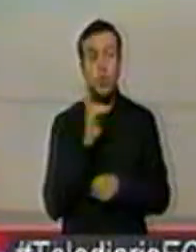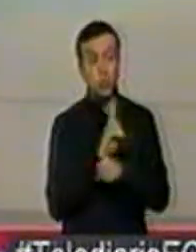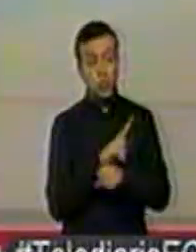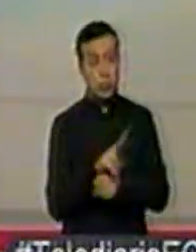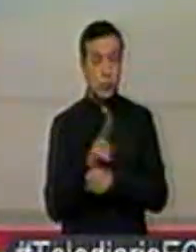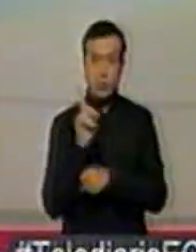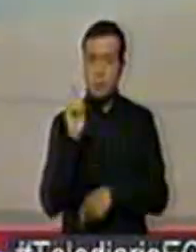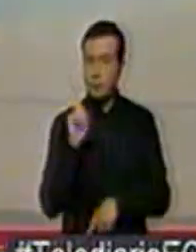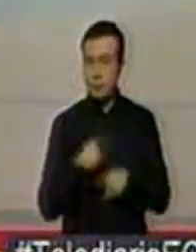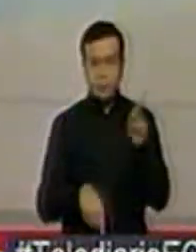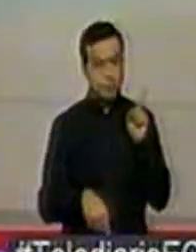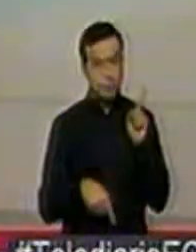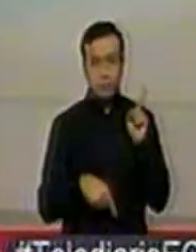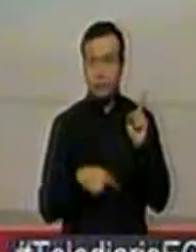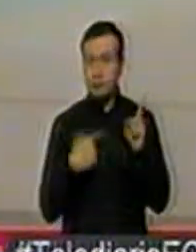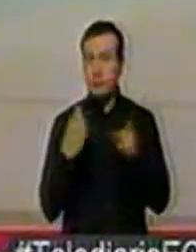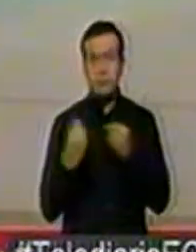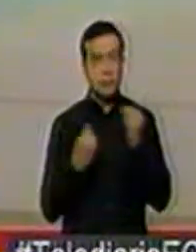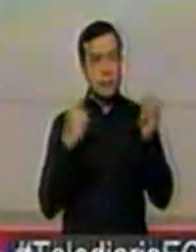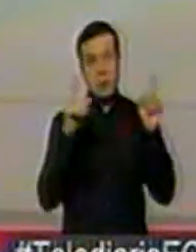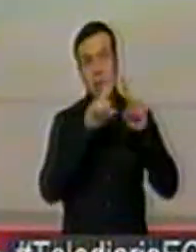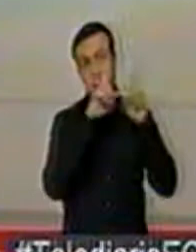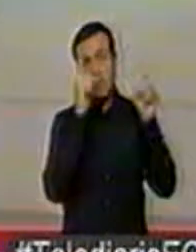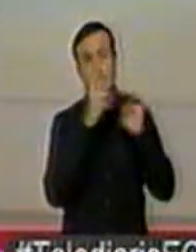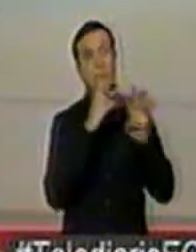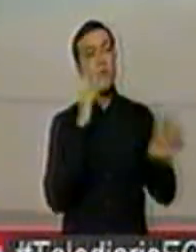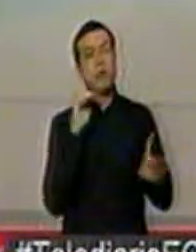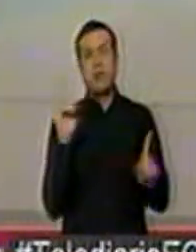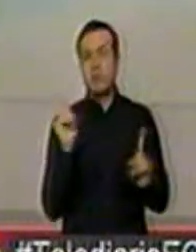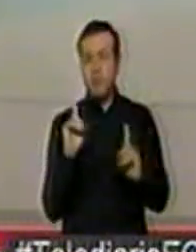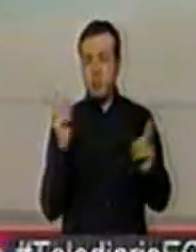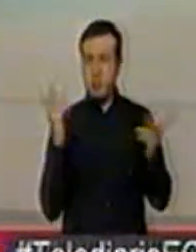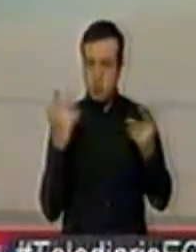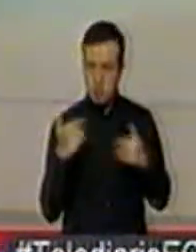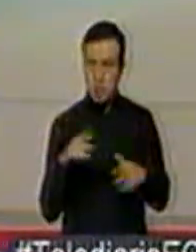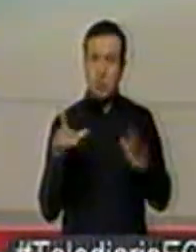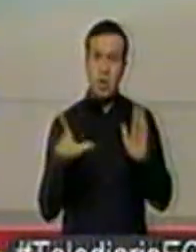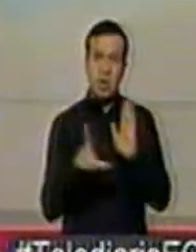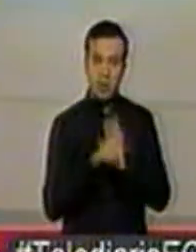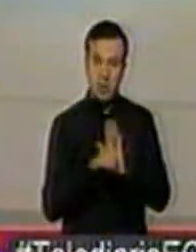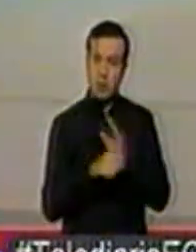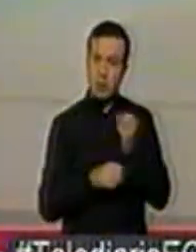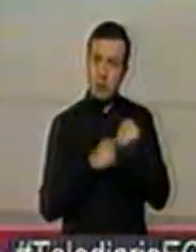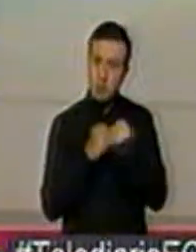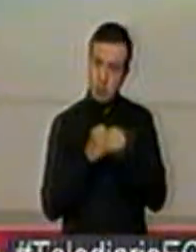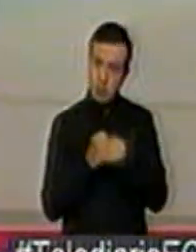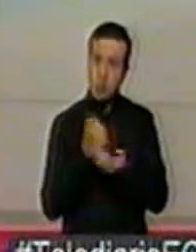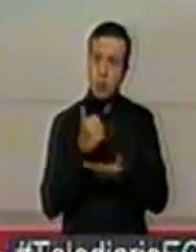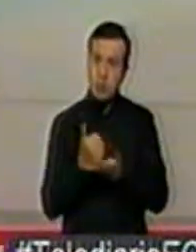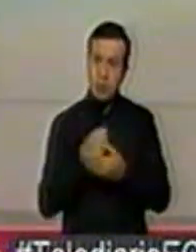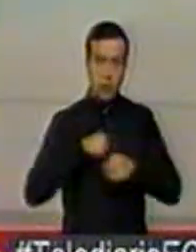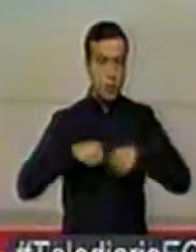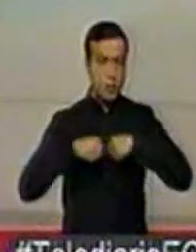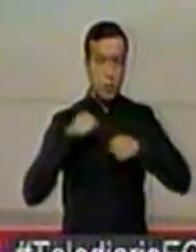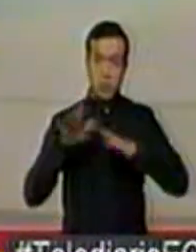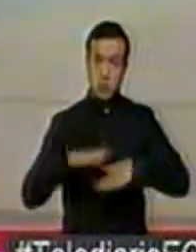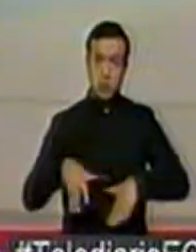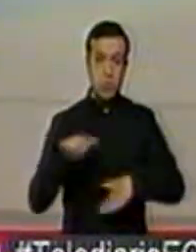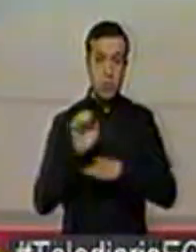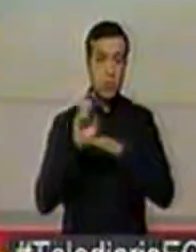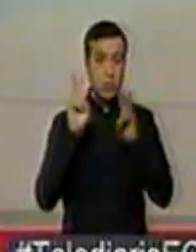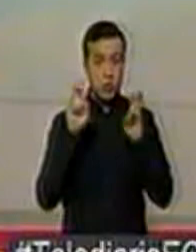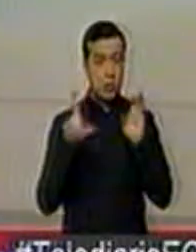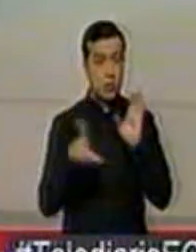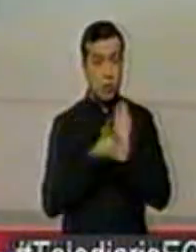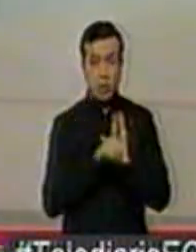para constituir una empresa no a pesar de que hay una ley de facilitación de trámites en el ecuador el asunto de la